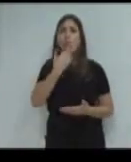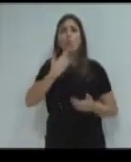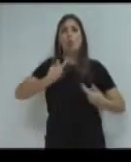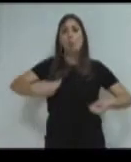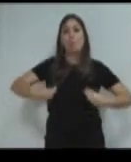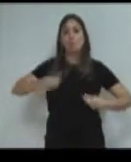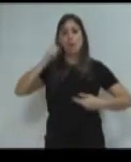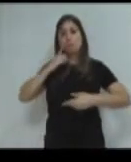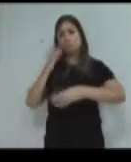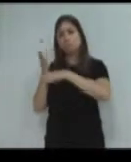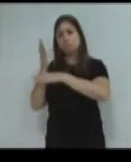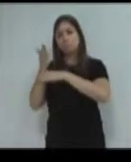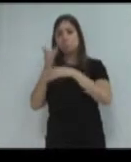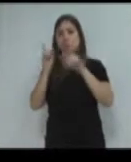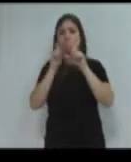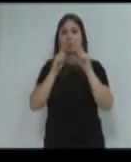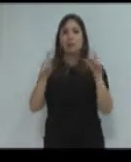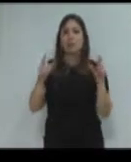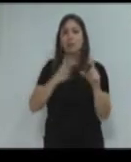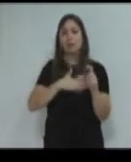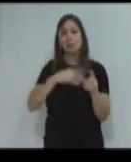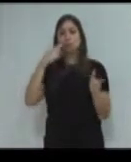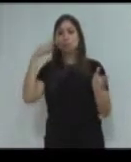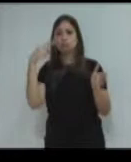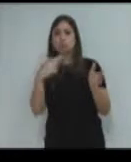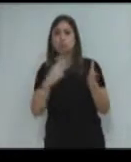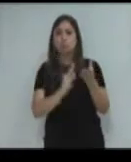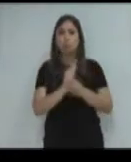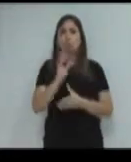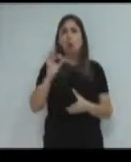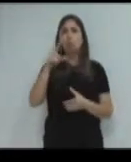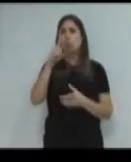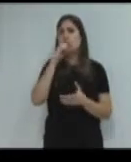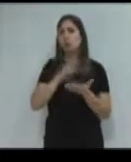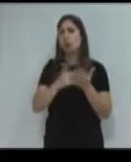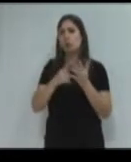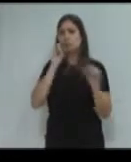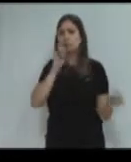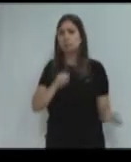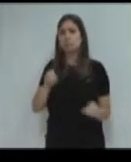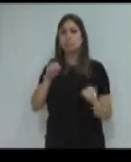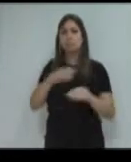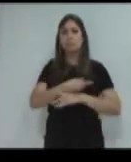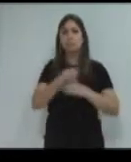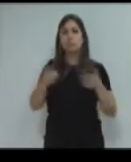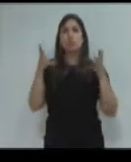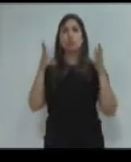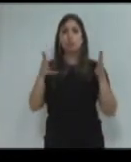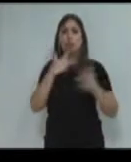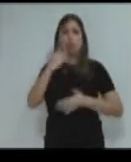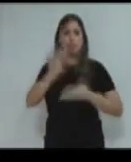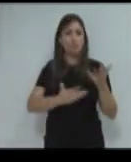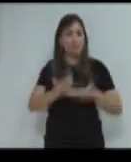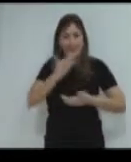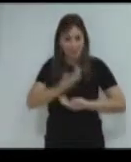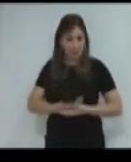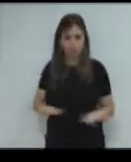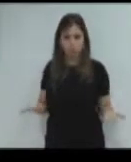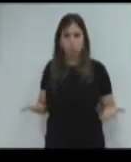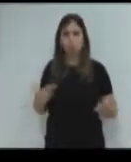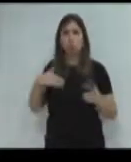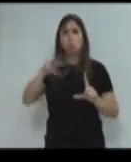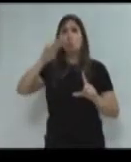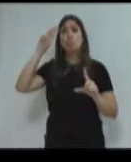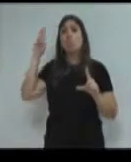comercial y vas a una empresa y le quieres presentar tus productos, o tú estás defendiendo un proyecto ante tu consejo de administración, tal, ahí